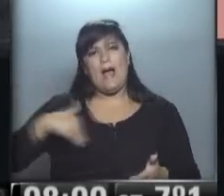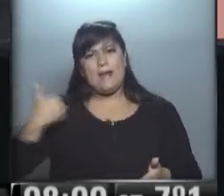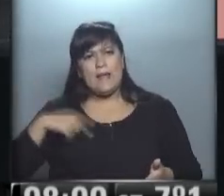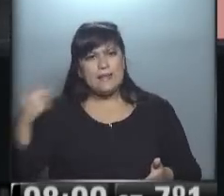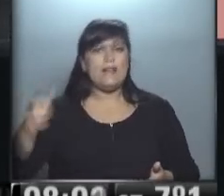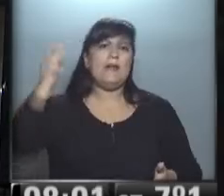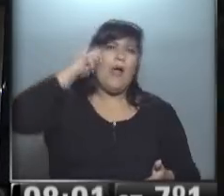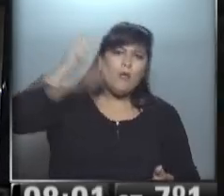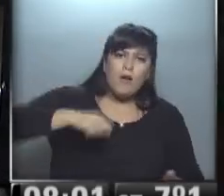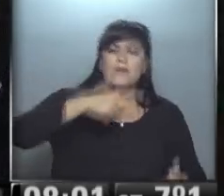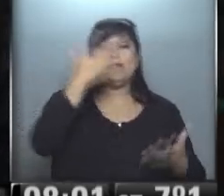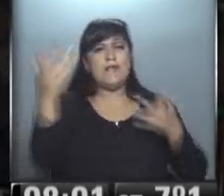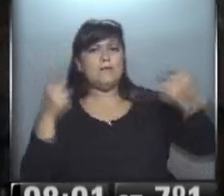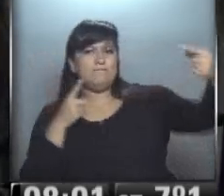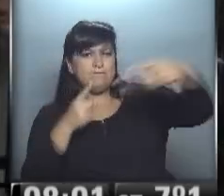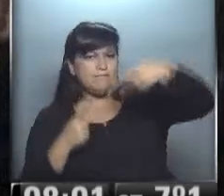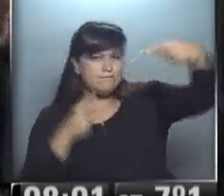juez Tomás Cris Muchísimas gracias ra